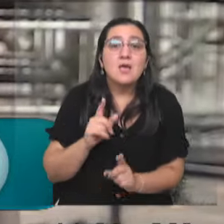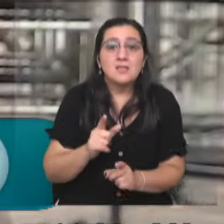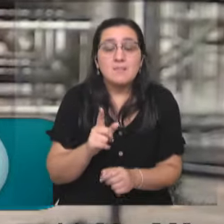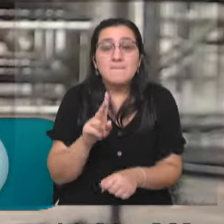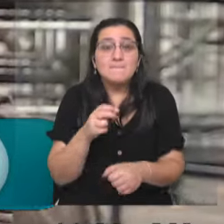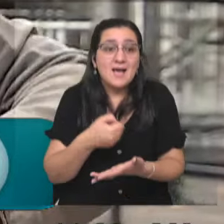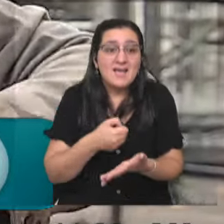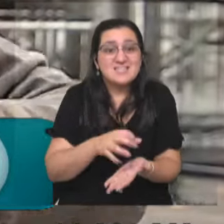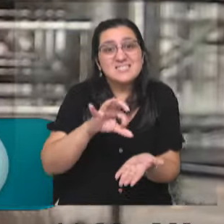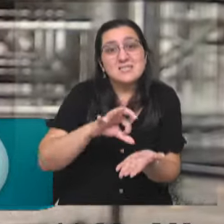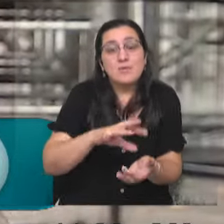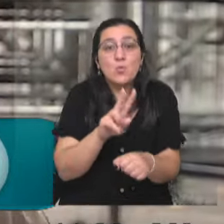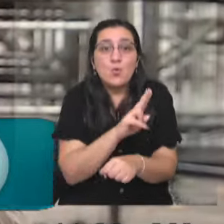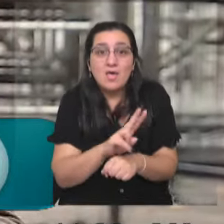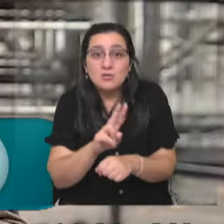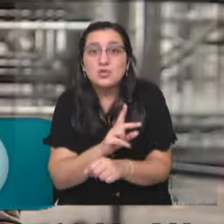para financiar